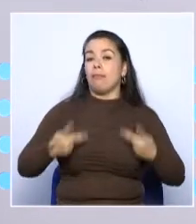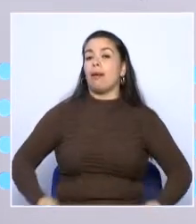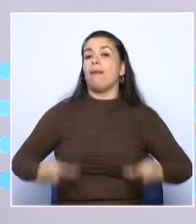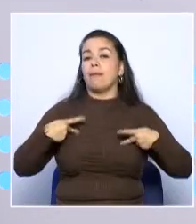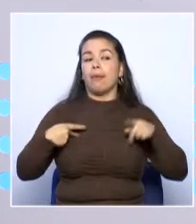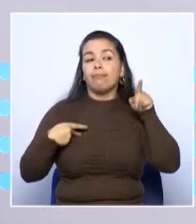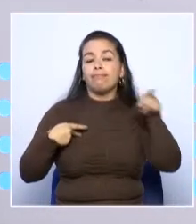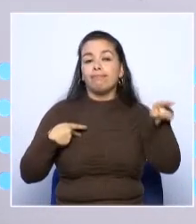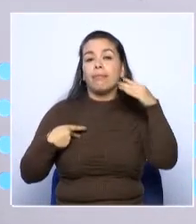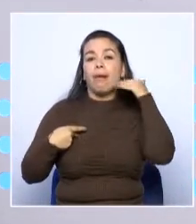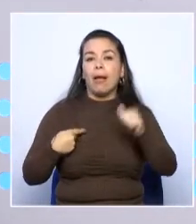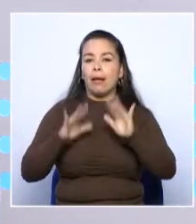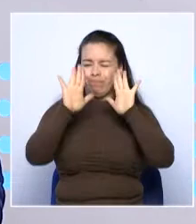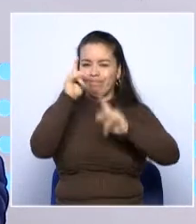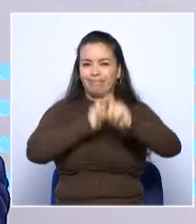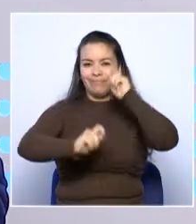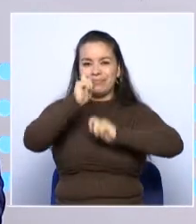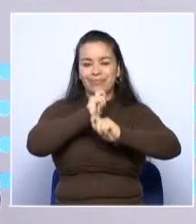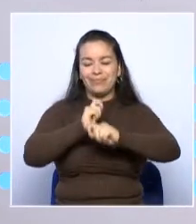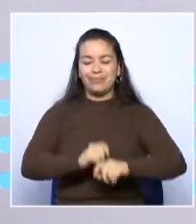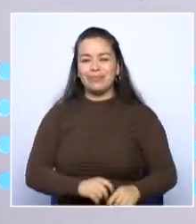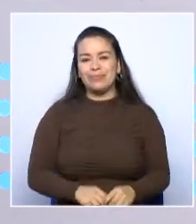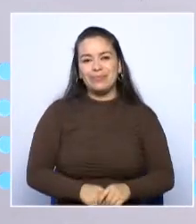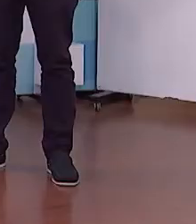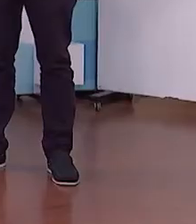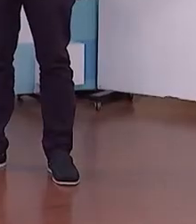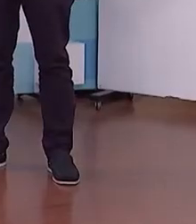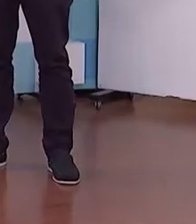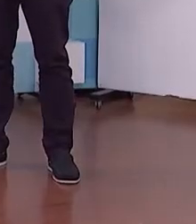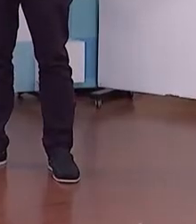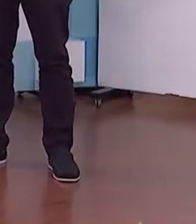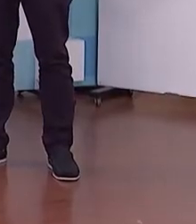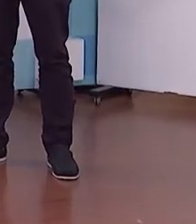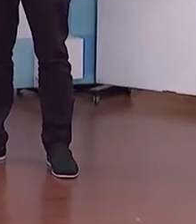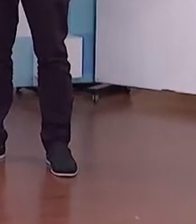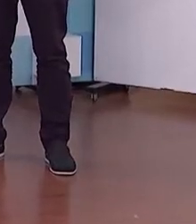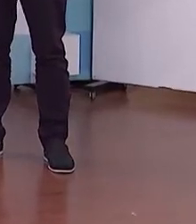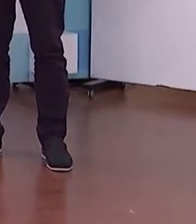señora. Ya regresamos después de este corte de comerciales.